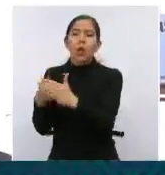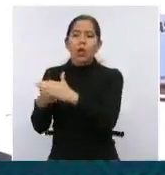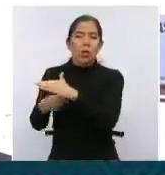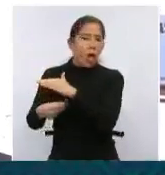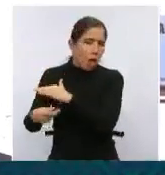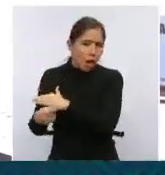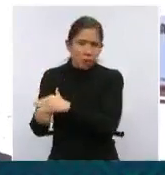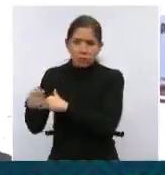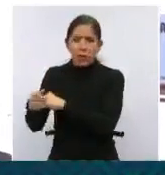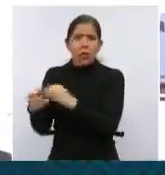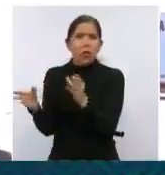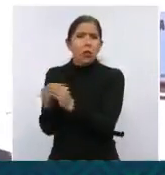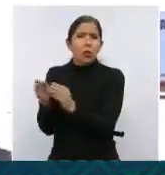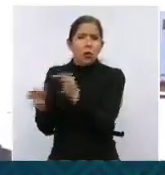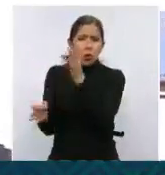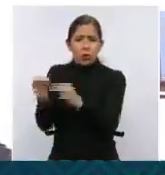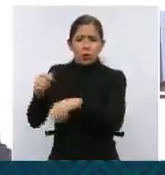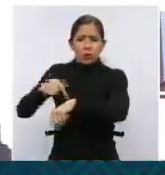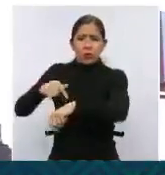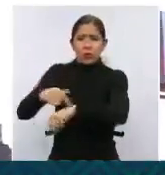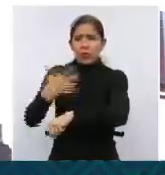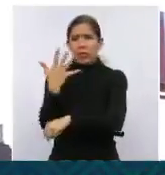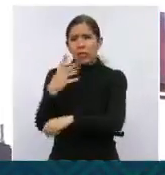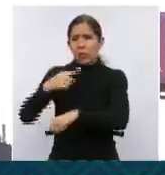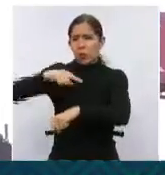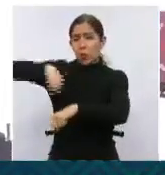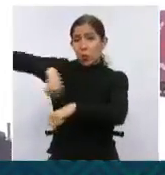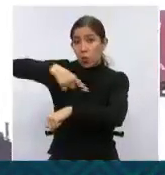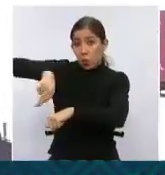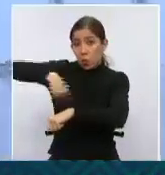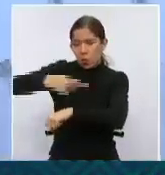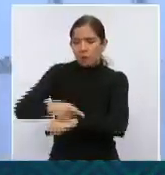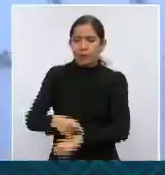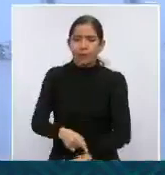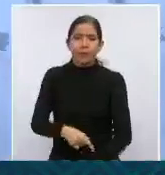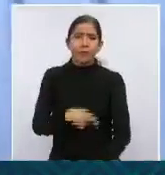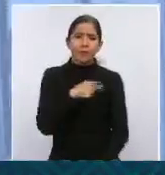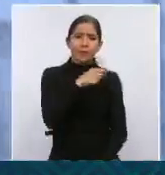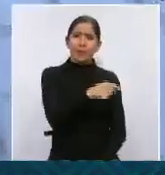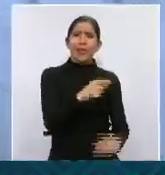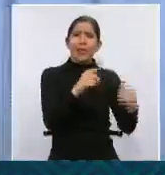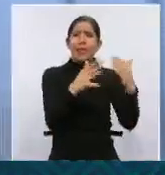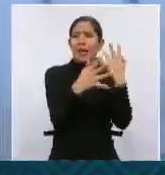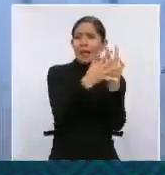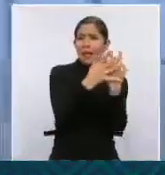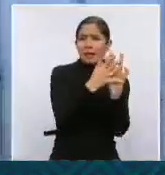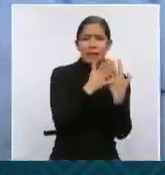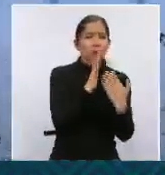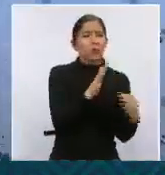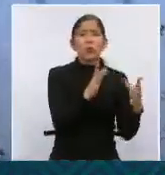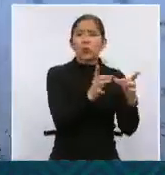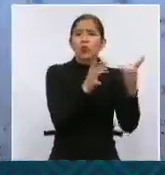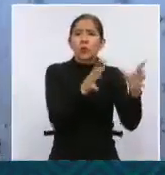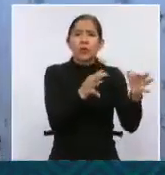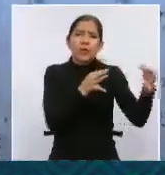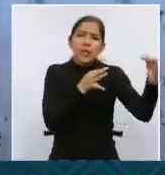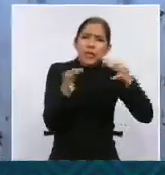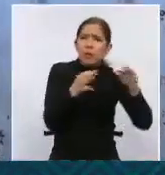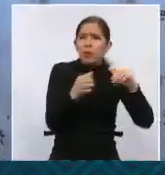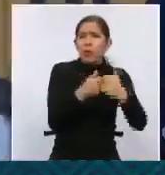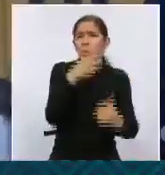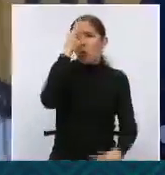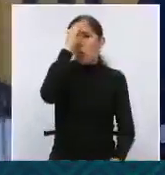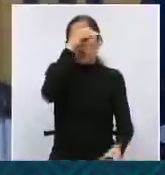duró aproximadamente 5 horas. El director de régimen penitenciario nos explica cuál es la situación actual del teniente